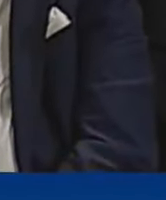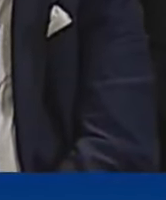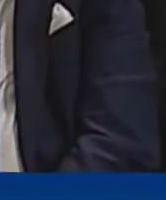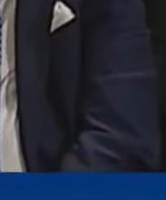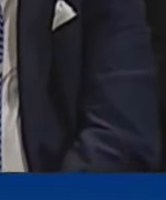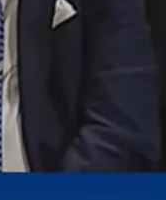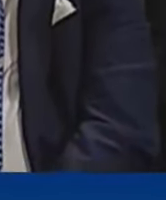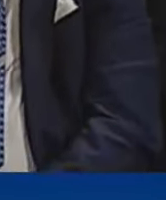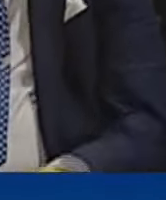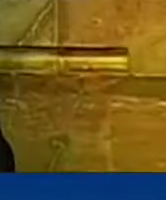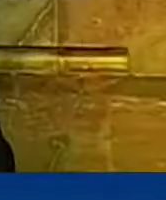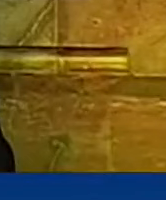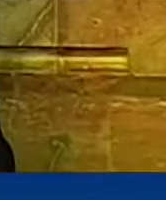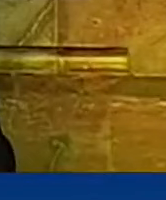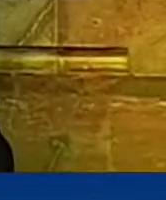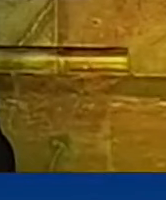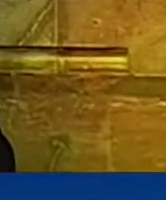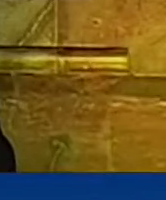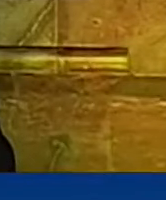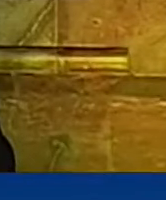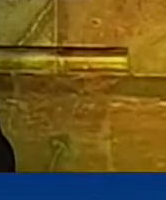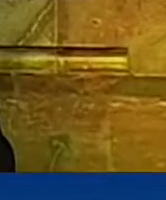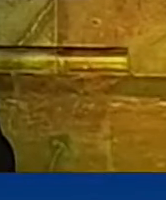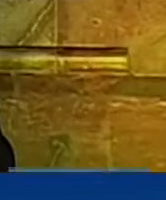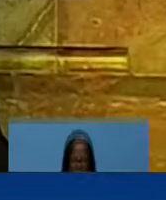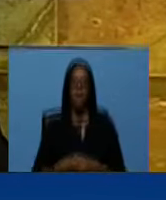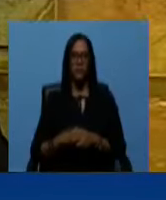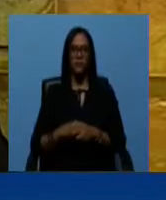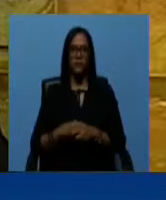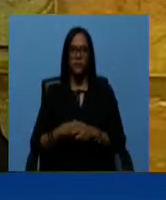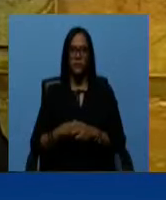negado la existencia de las monedas nacionales.